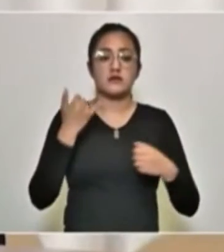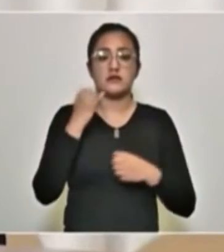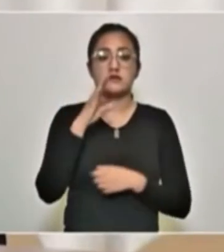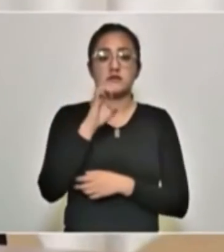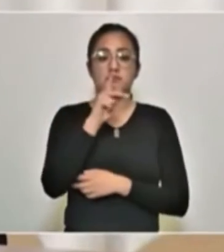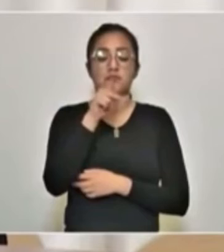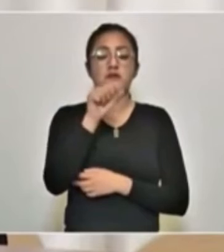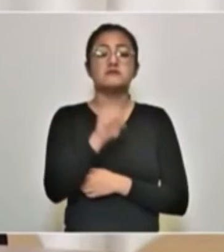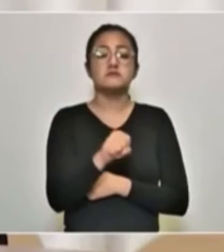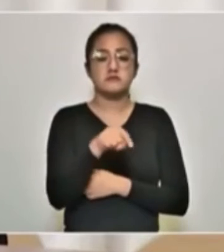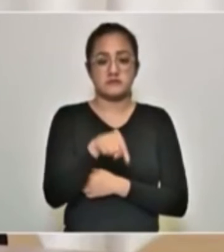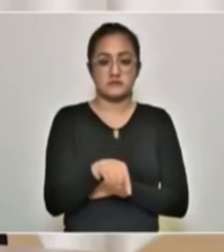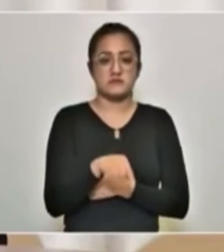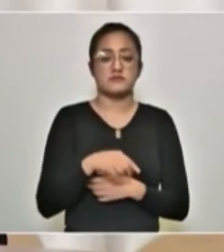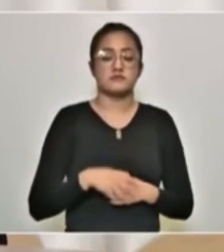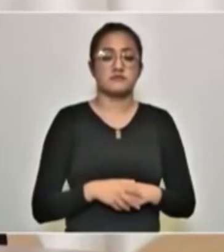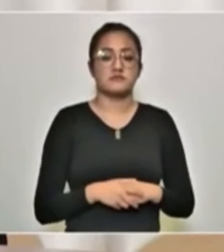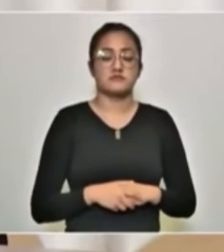cepas.